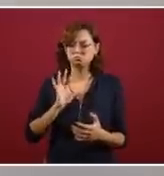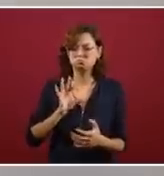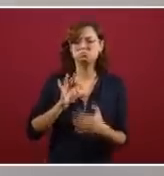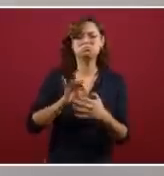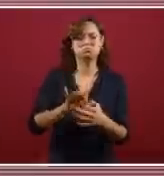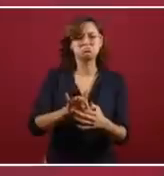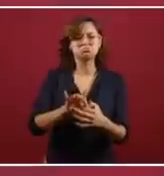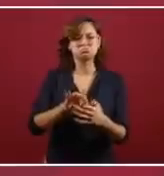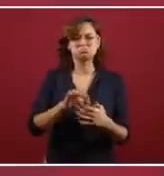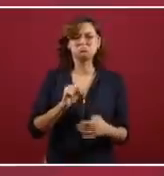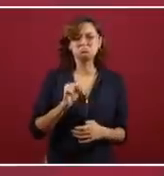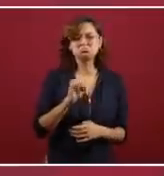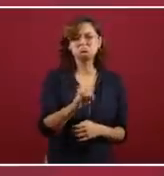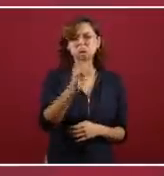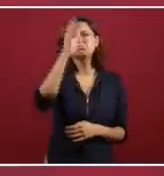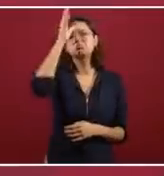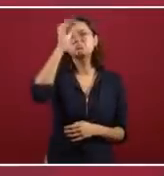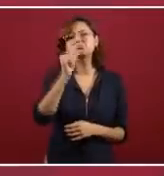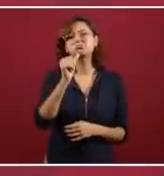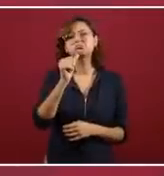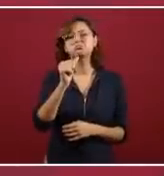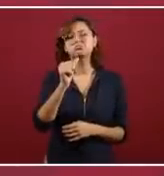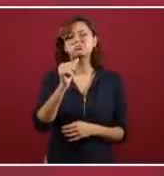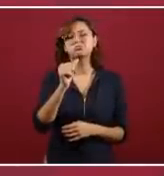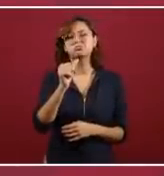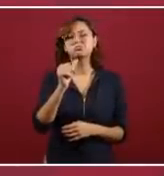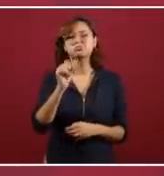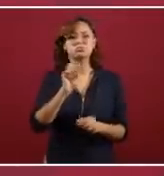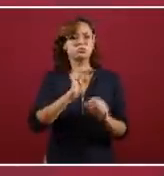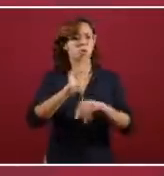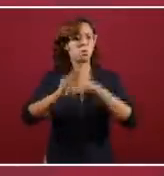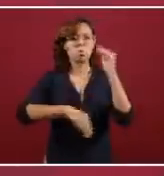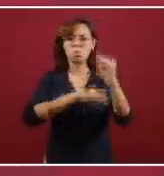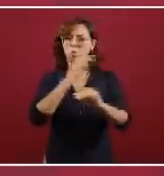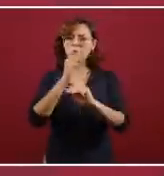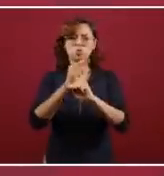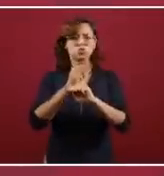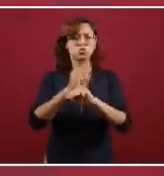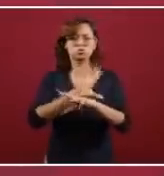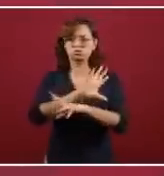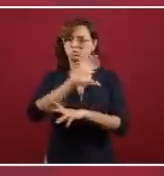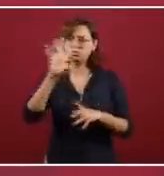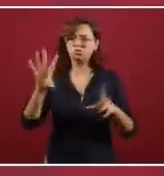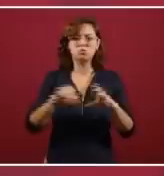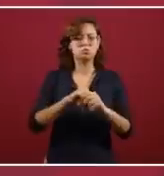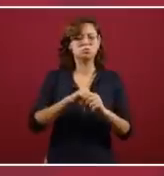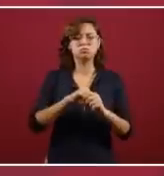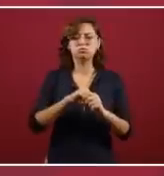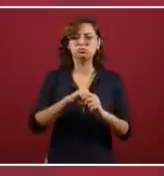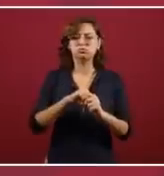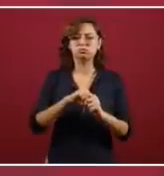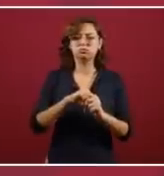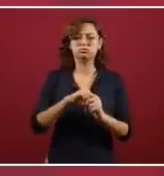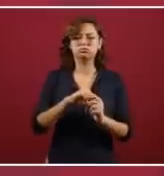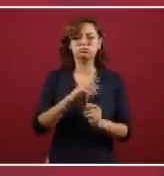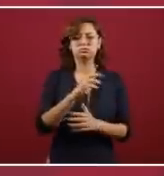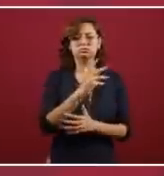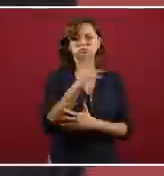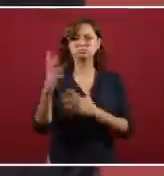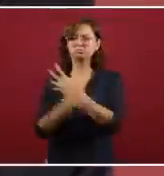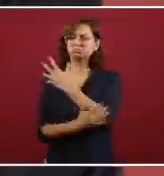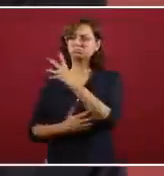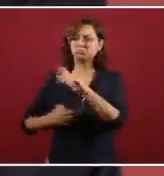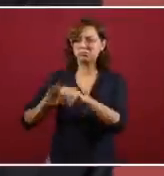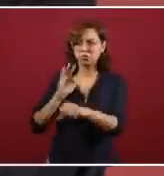a el movimiento mundial que defiende el